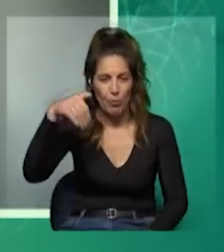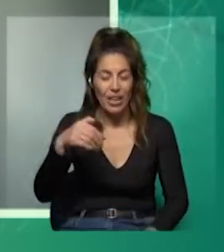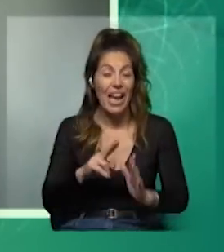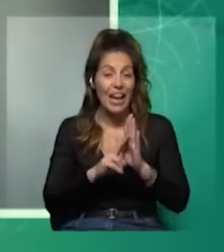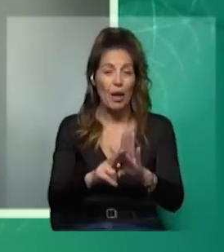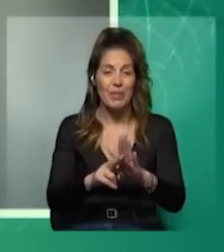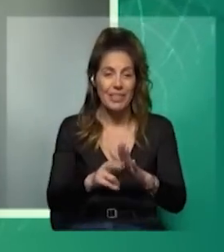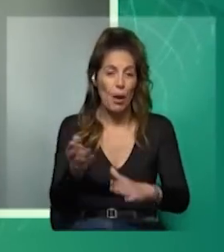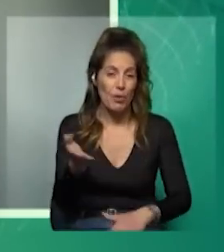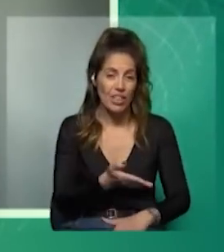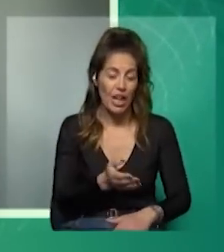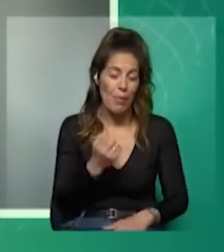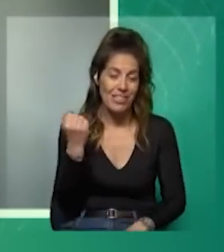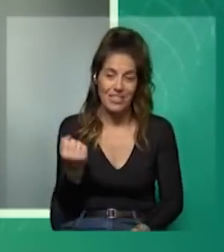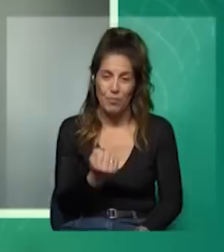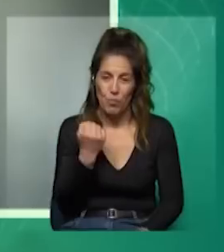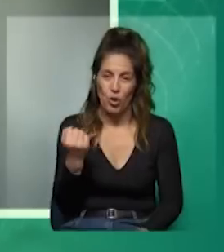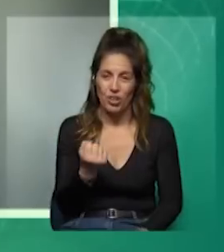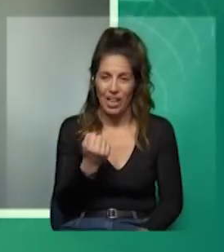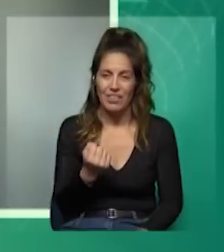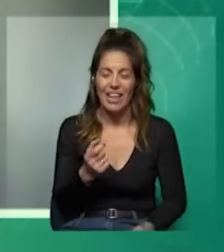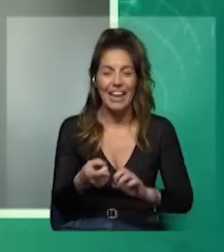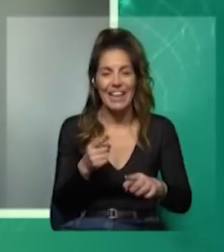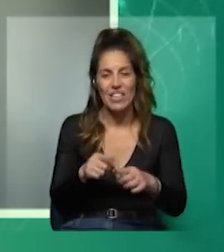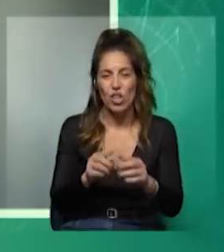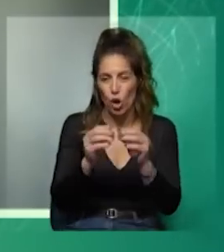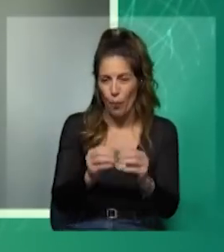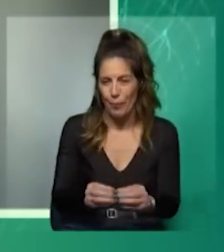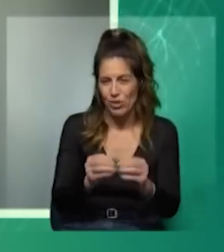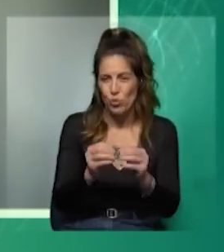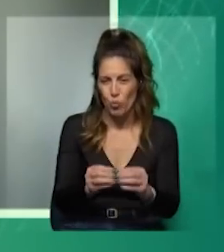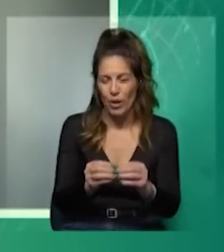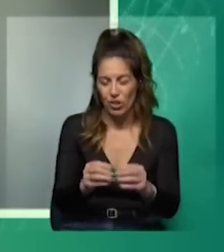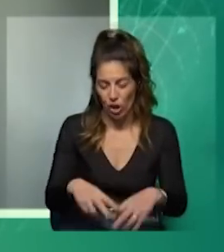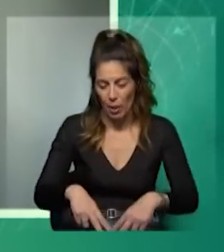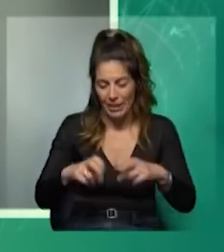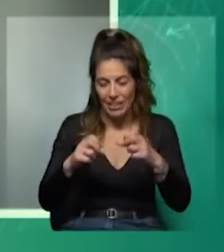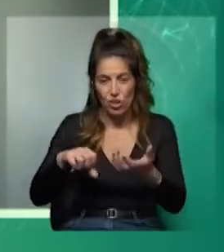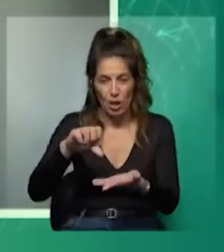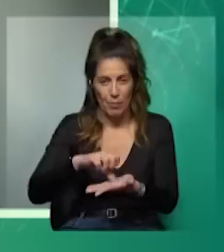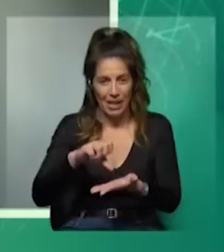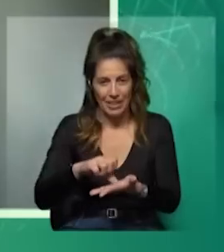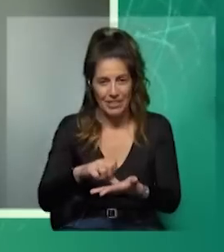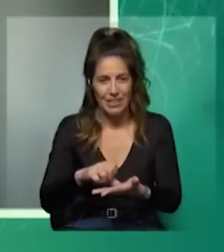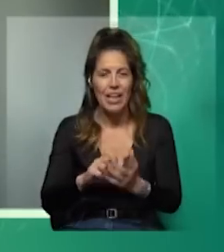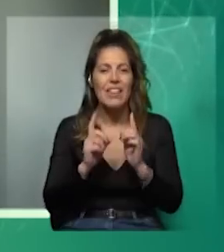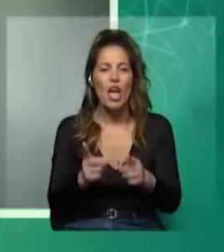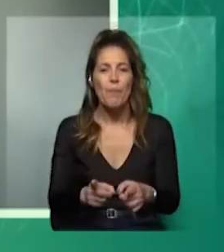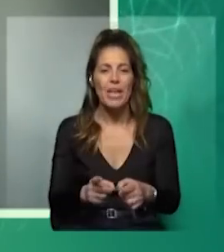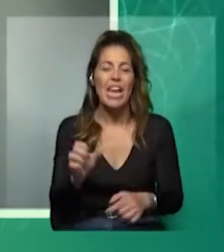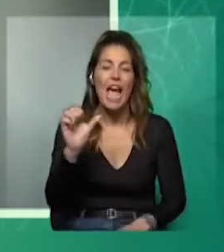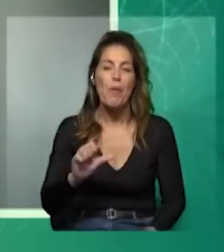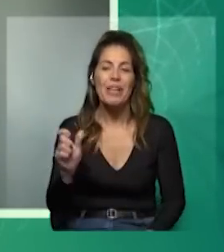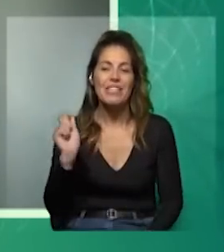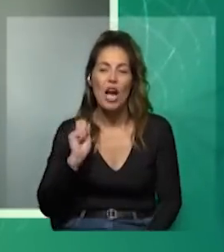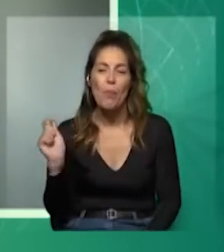representa el porcentaje más importante en lo que tiene que ver con presupuesto en en en investigación en este país nos dejan unas empresas